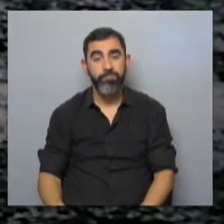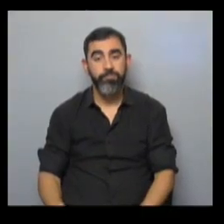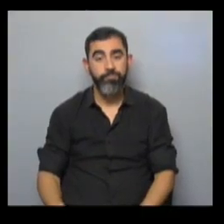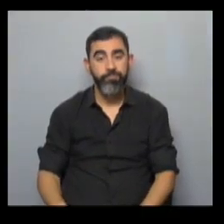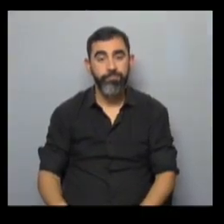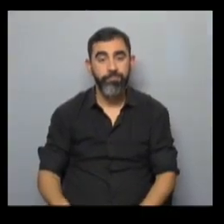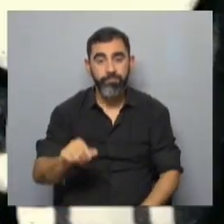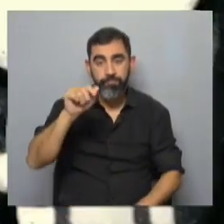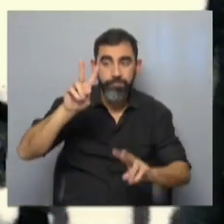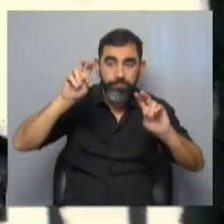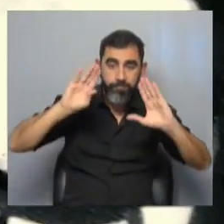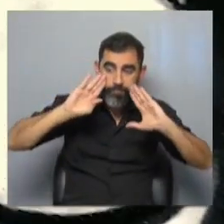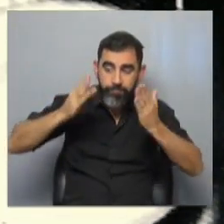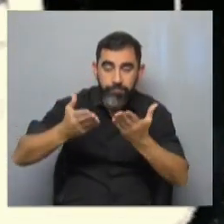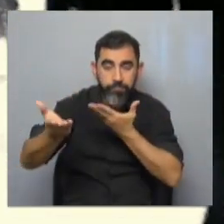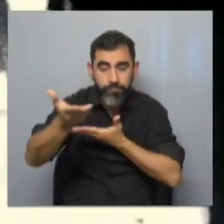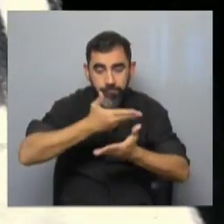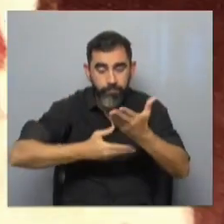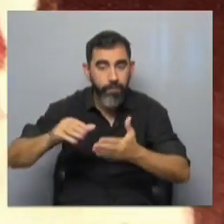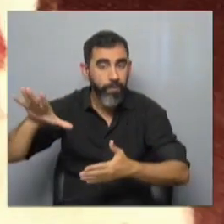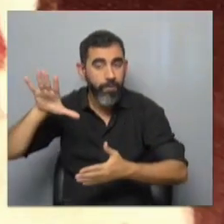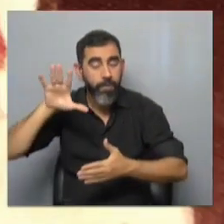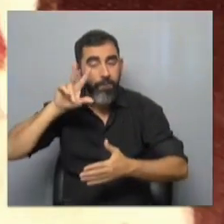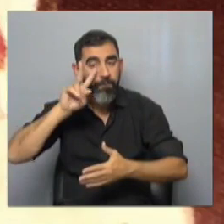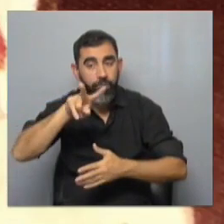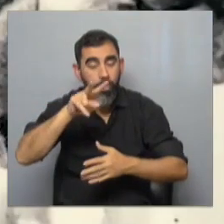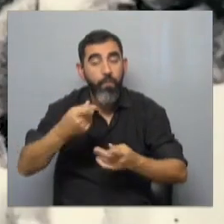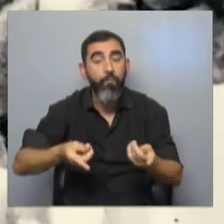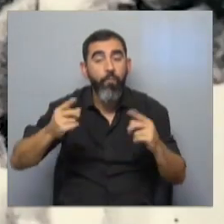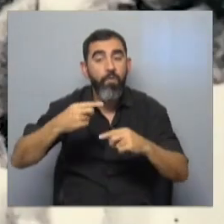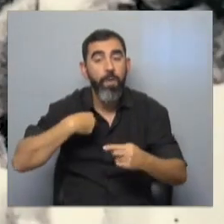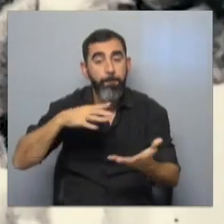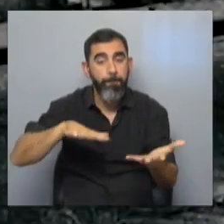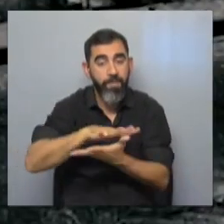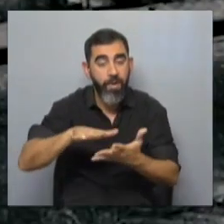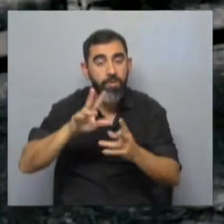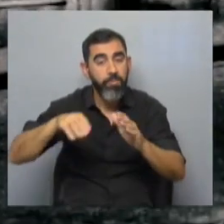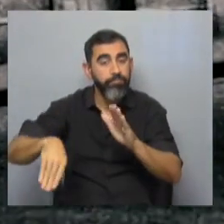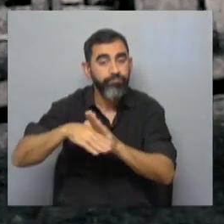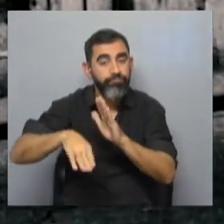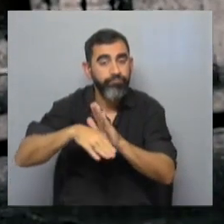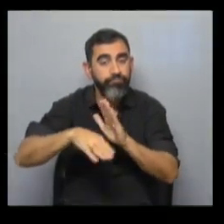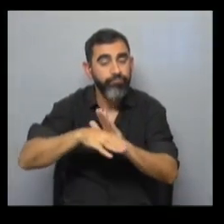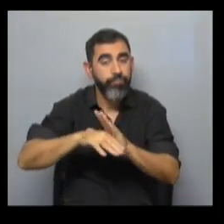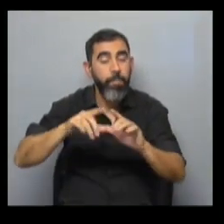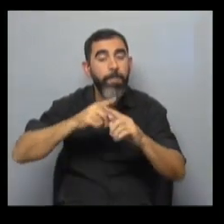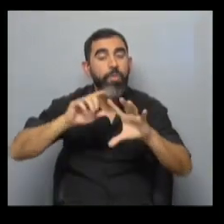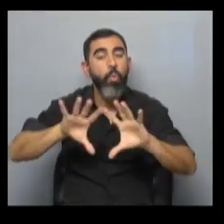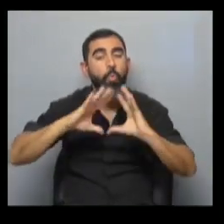Para abordar esta temática se compartirá el audiovisual Volver a mi barrio, sobre los desplazamientos forzados de Medio